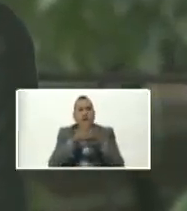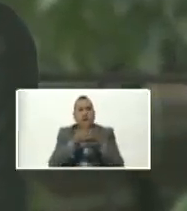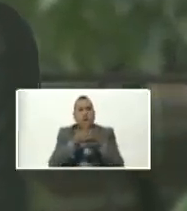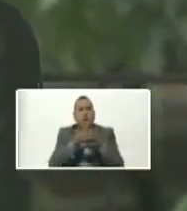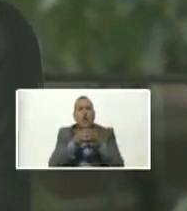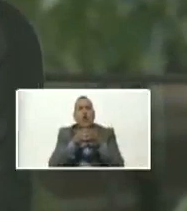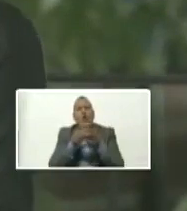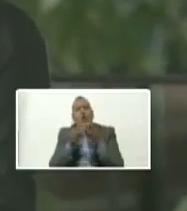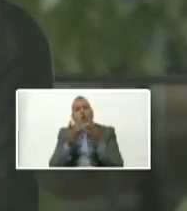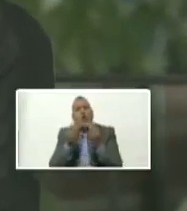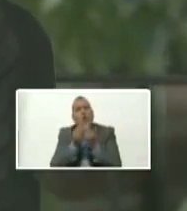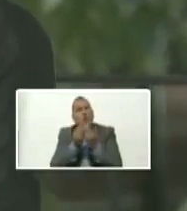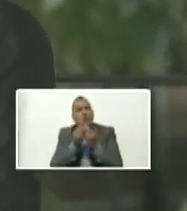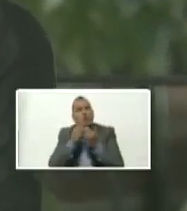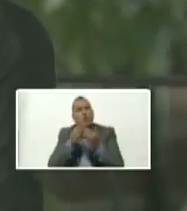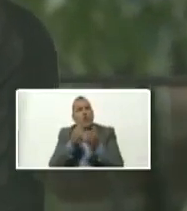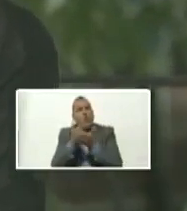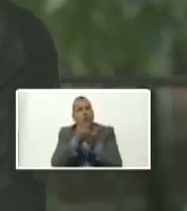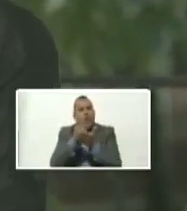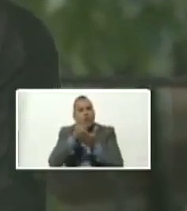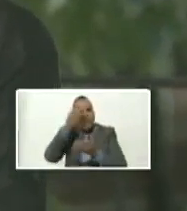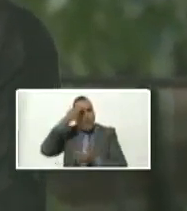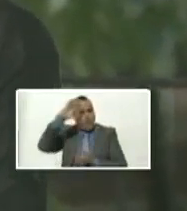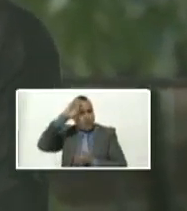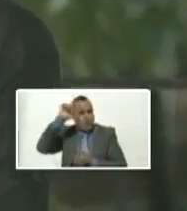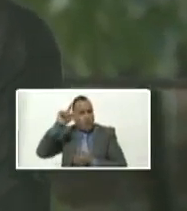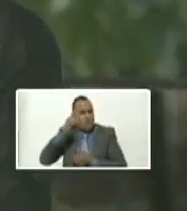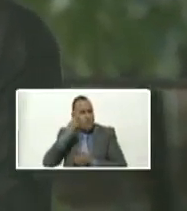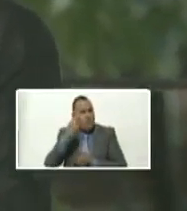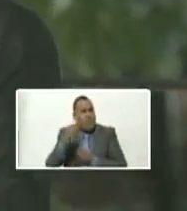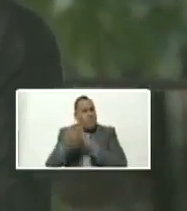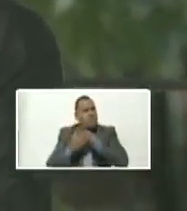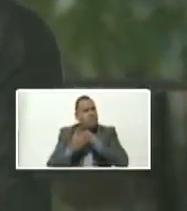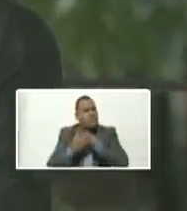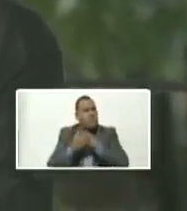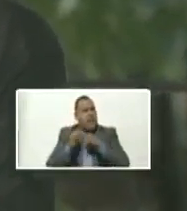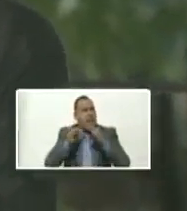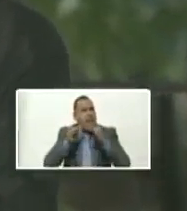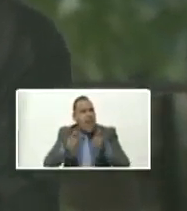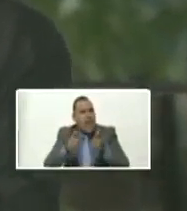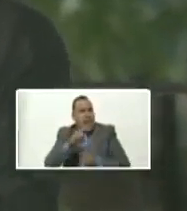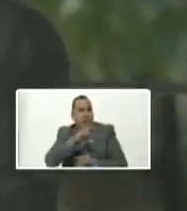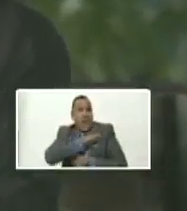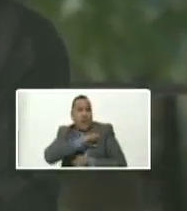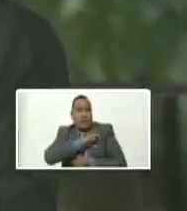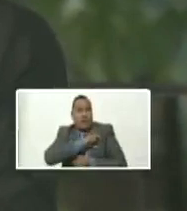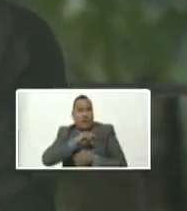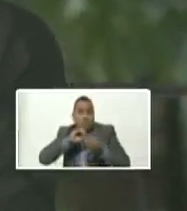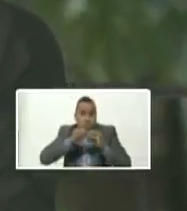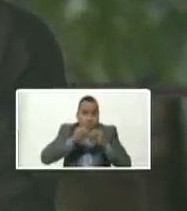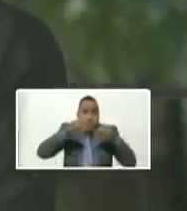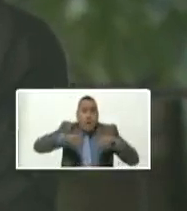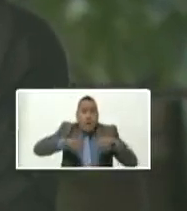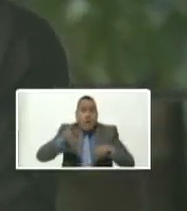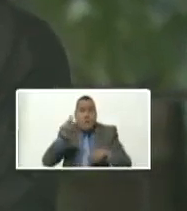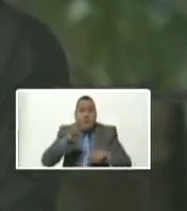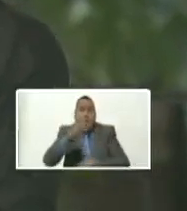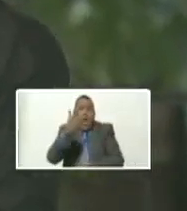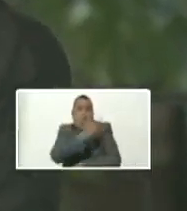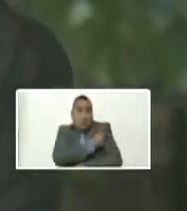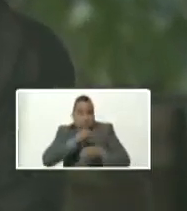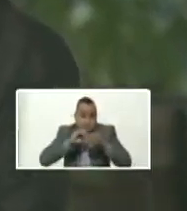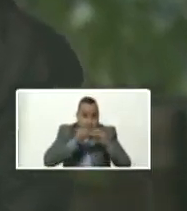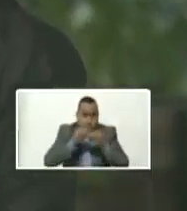Cuba. Usted ya adelantaba que a principios de enero se podría estar en condiciones para la producción de la vacuna Abdala en territorio venezolano.